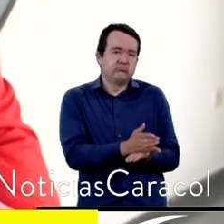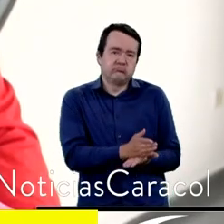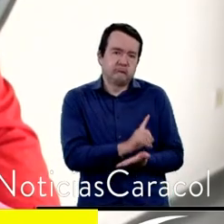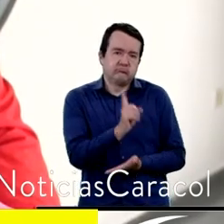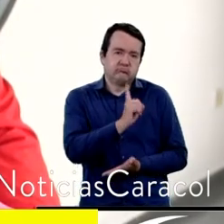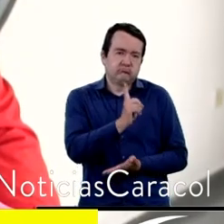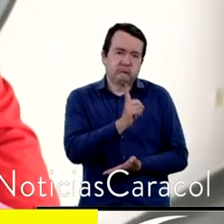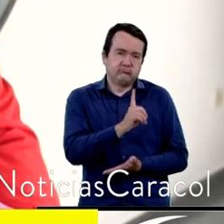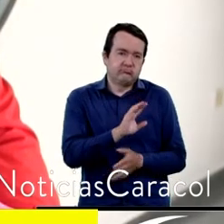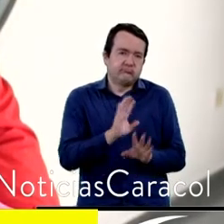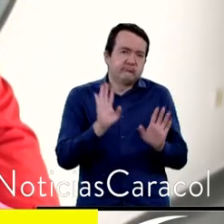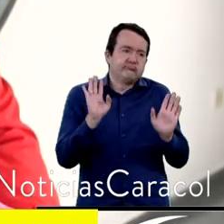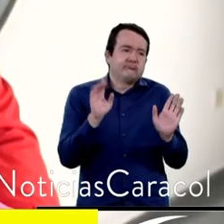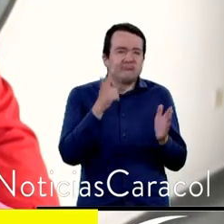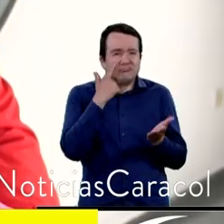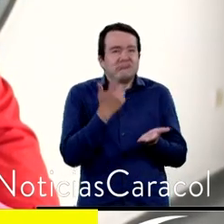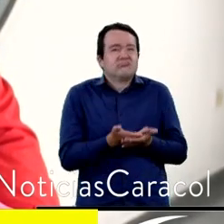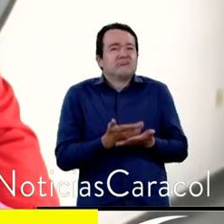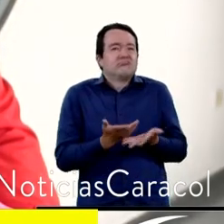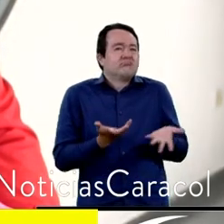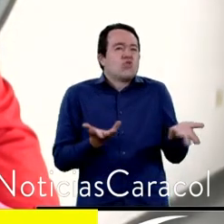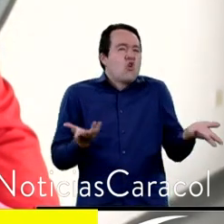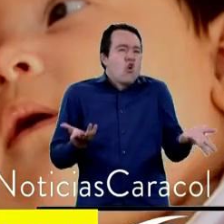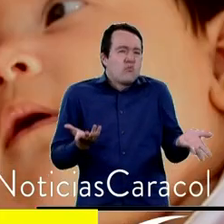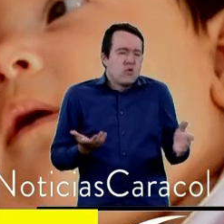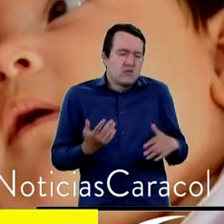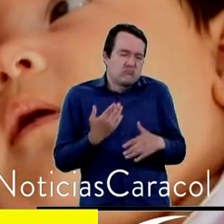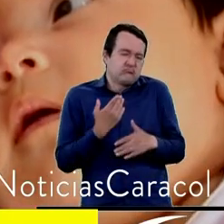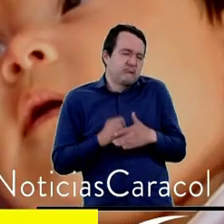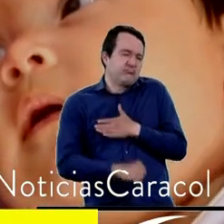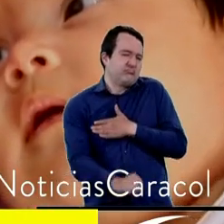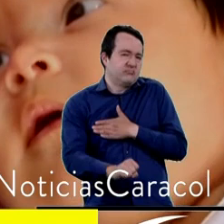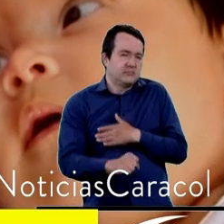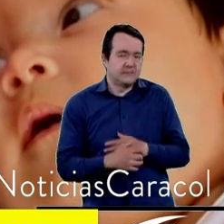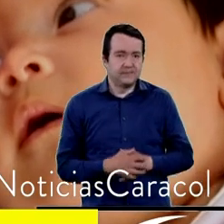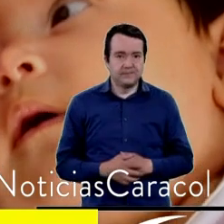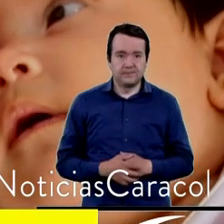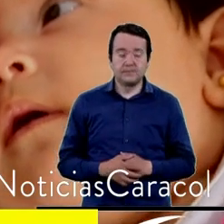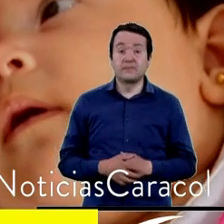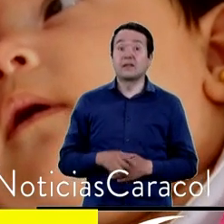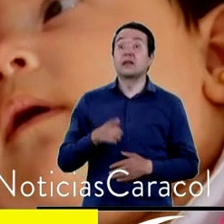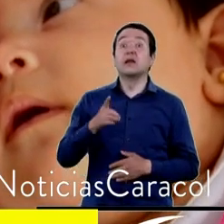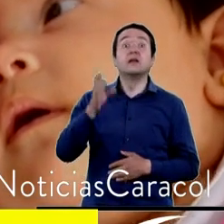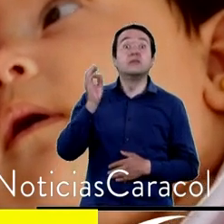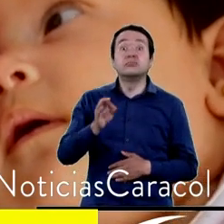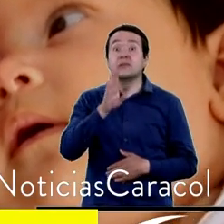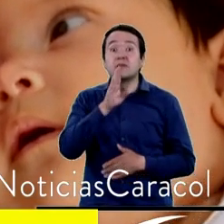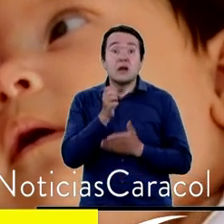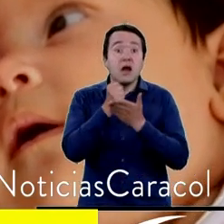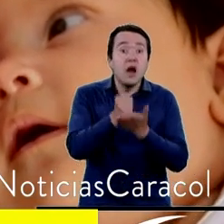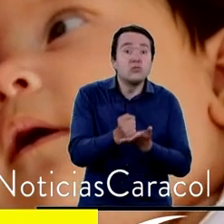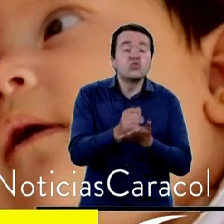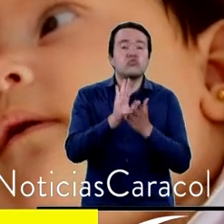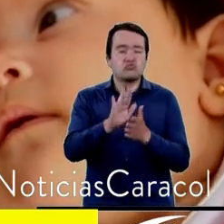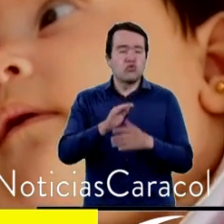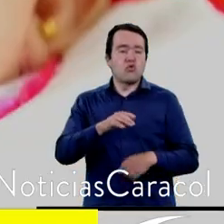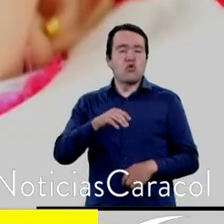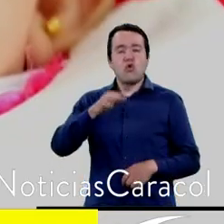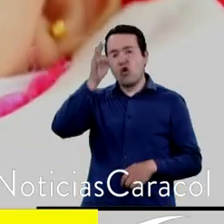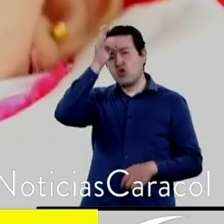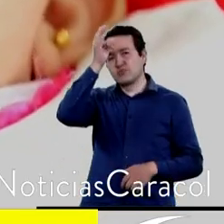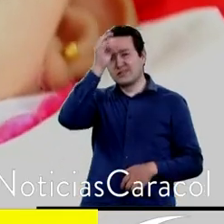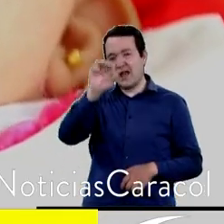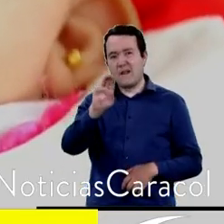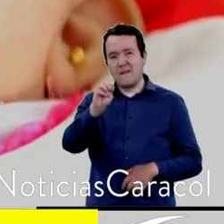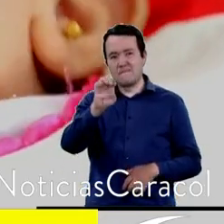había gran probabilidad, no había esperanzas. Como ángeles en el camino, llegaron los médicos del Hospital Meisen para hacer seguimiento